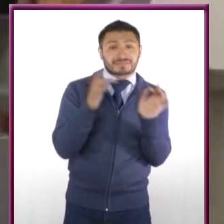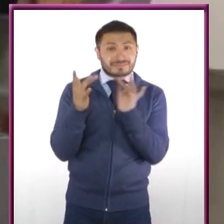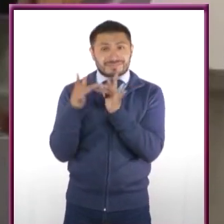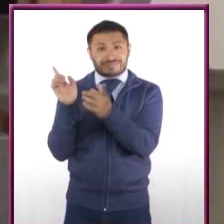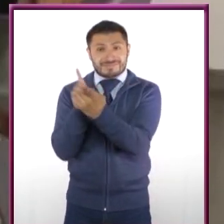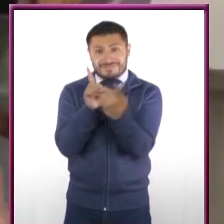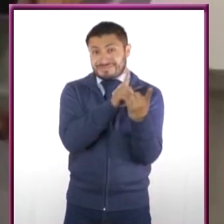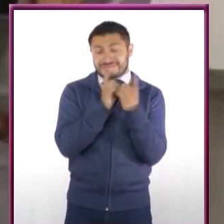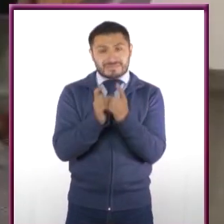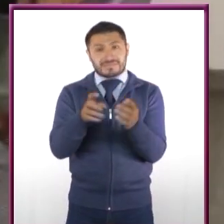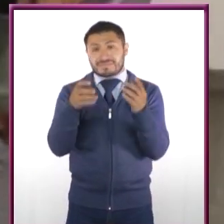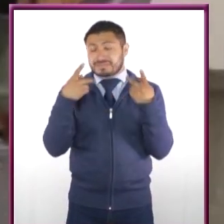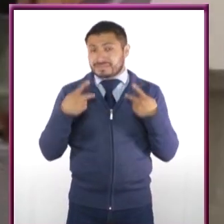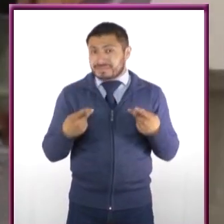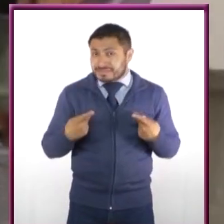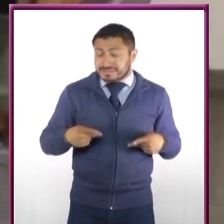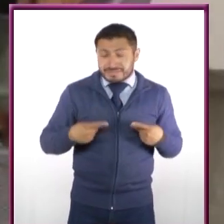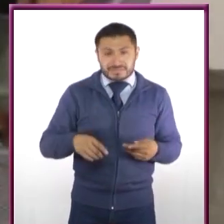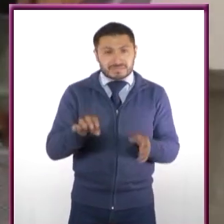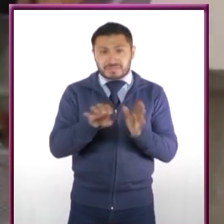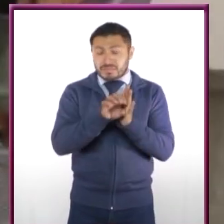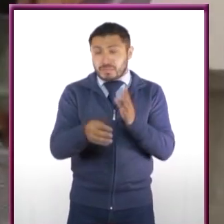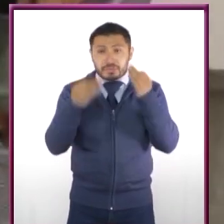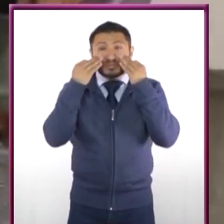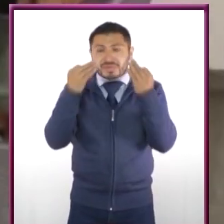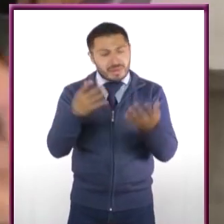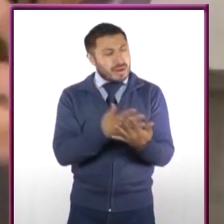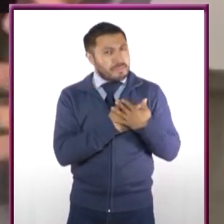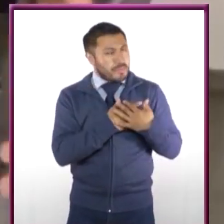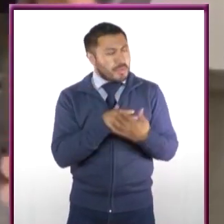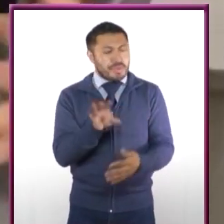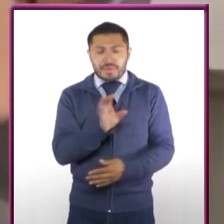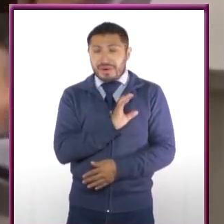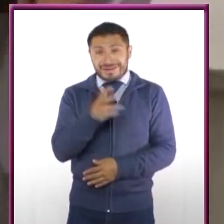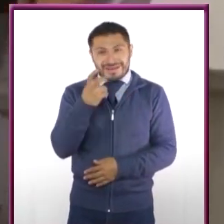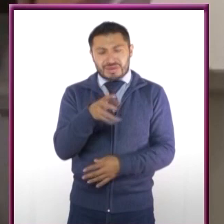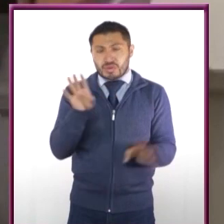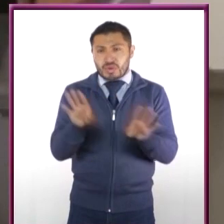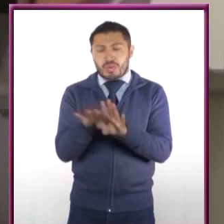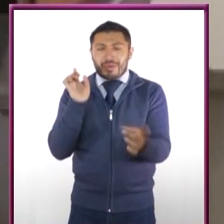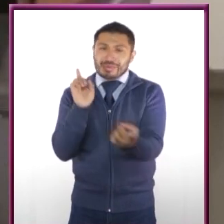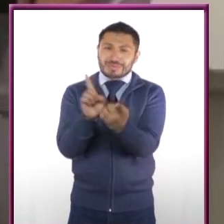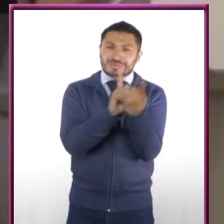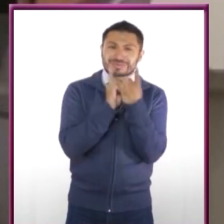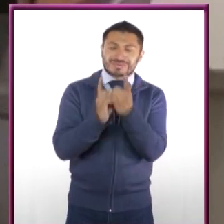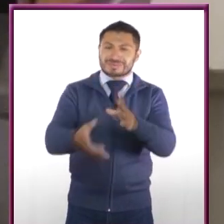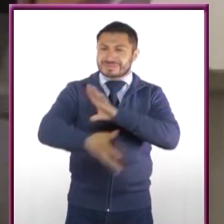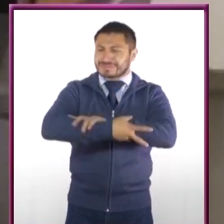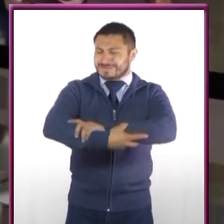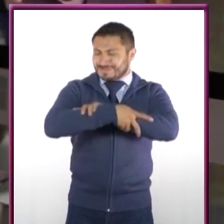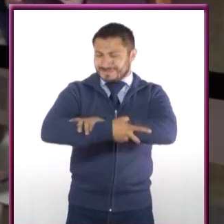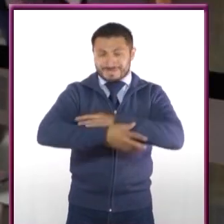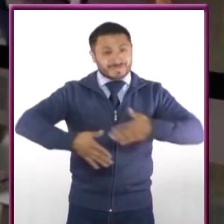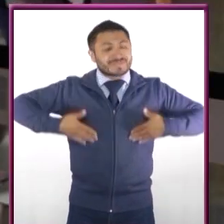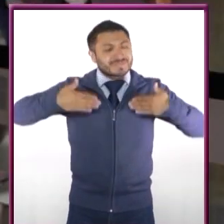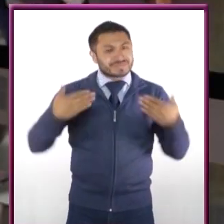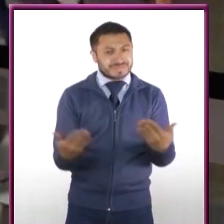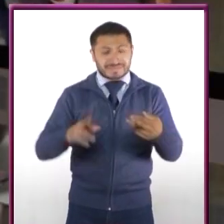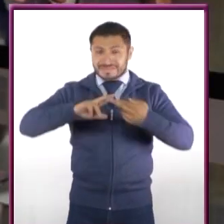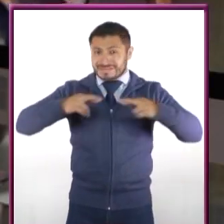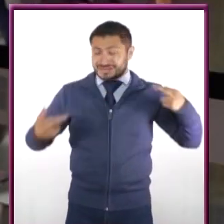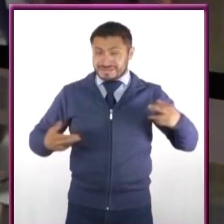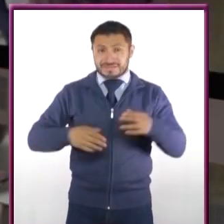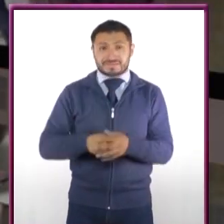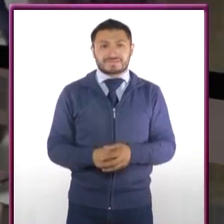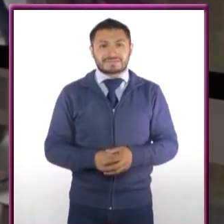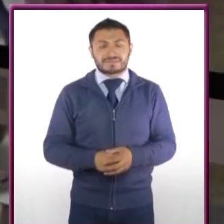Si nosotros demostramos amor, afecto, eso hace que nos unamos más a las demás personas. También, por ejemplo,